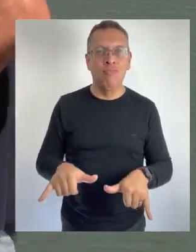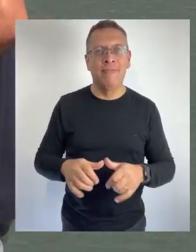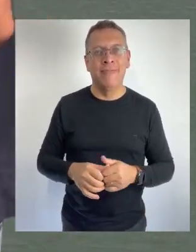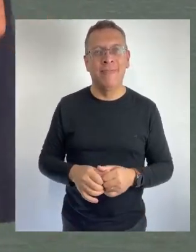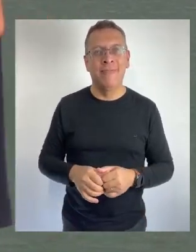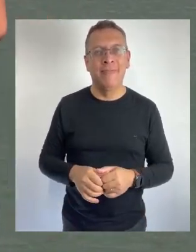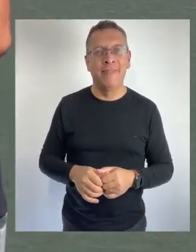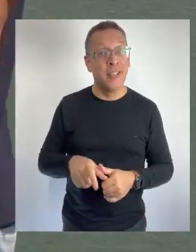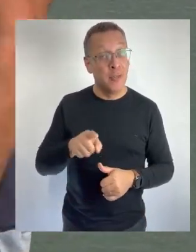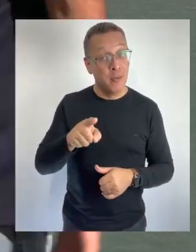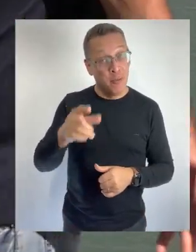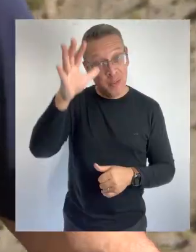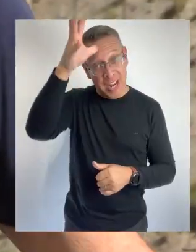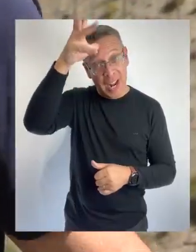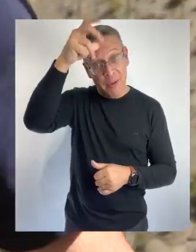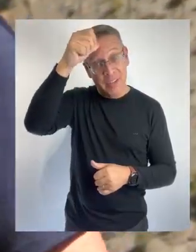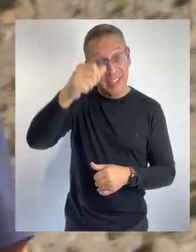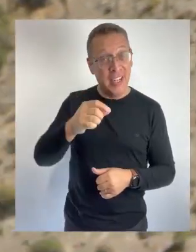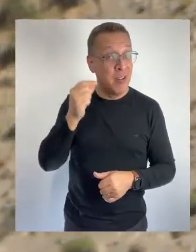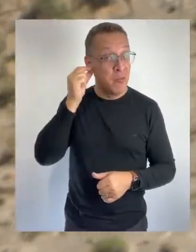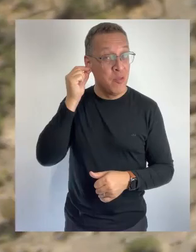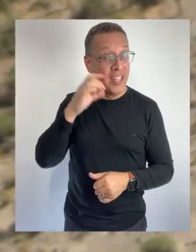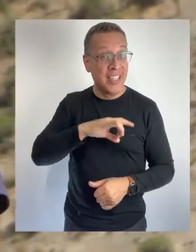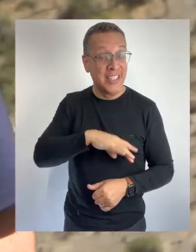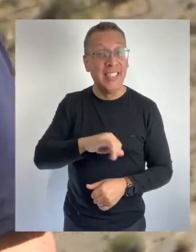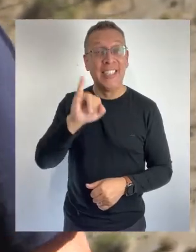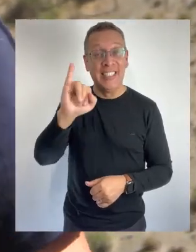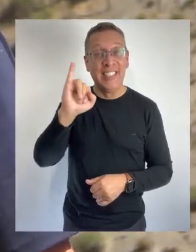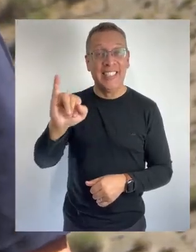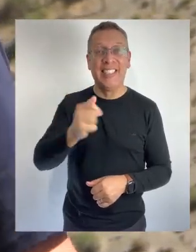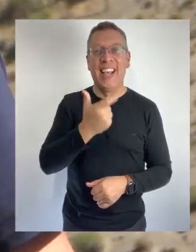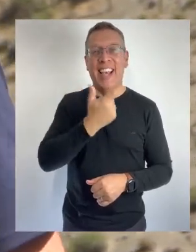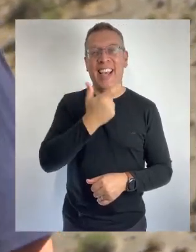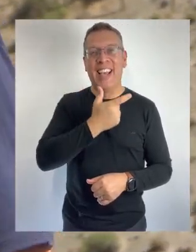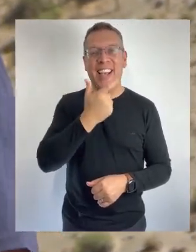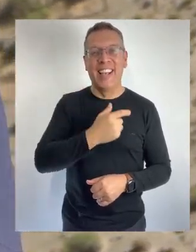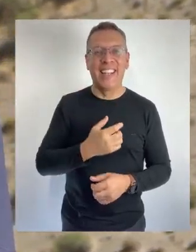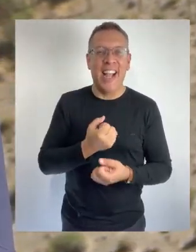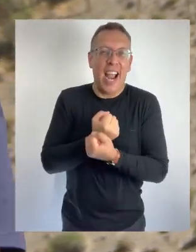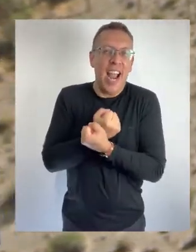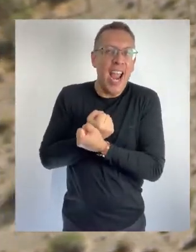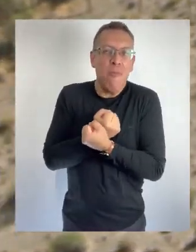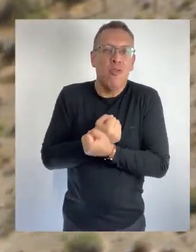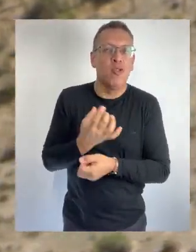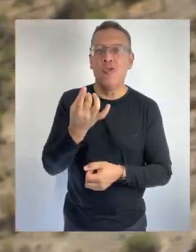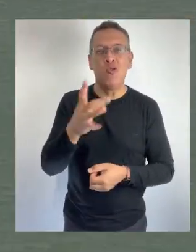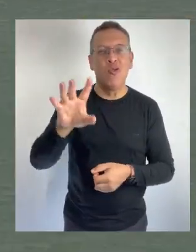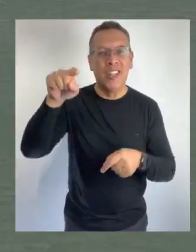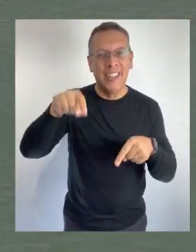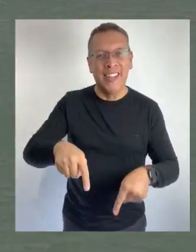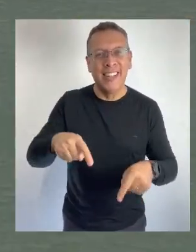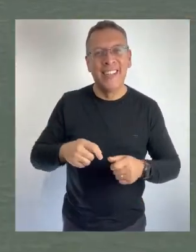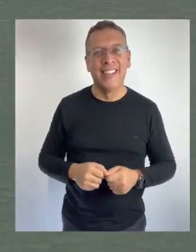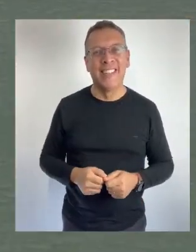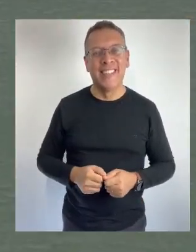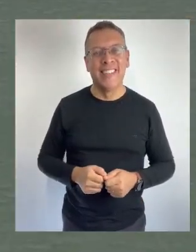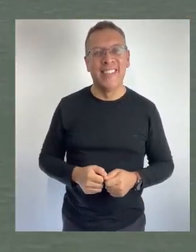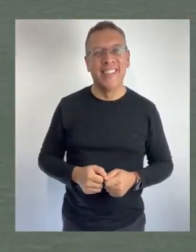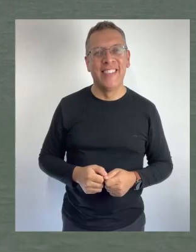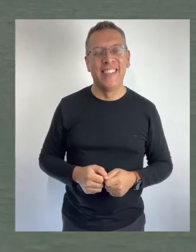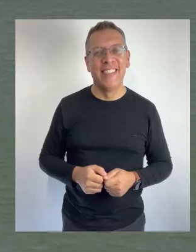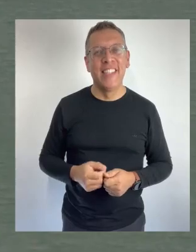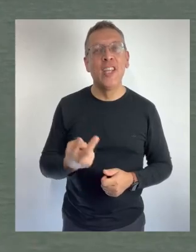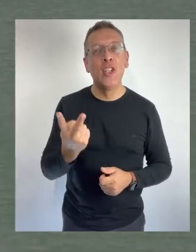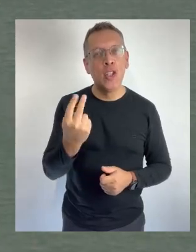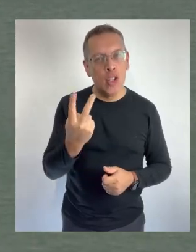enamoraste de una chilena. Eso. ¿Qué vamos a decir? Puro amor acá, ¿no? Sí. Así que, ¿te llevas